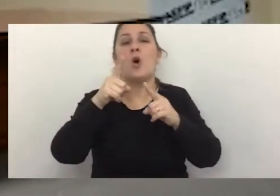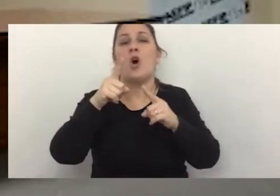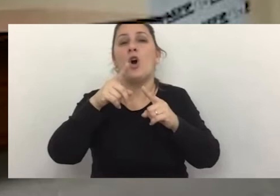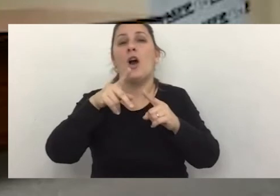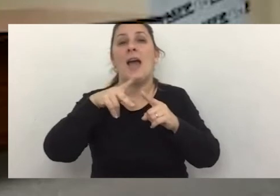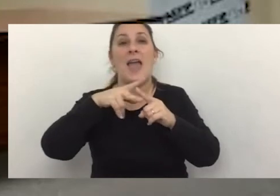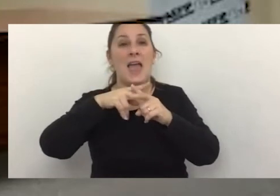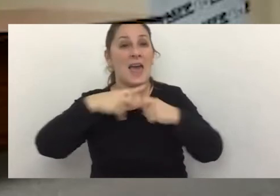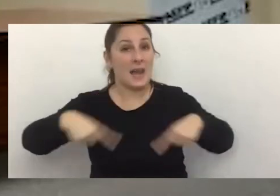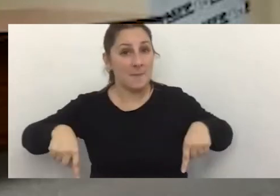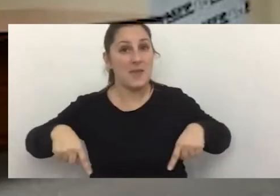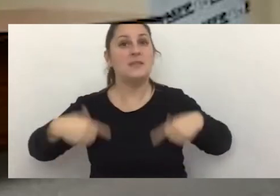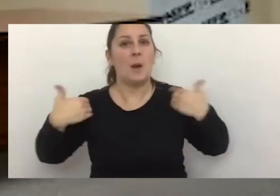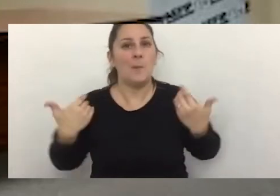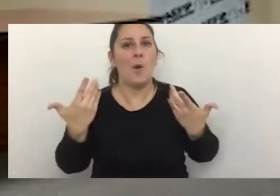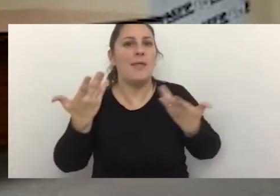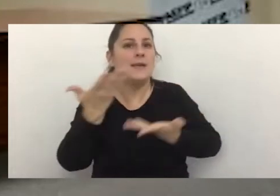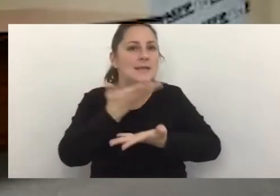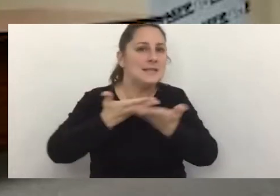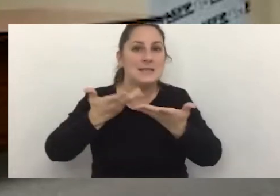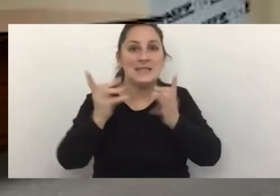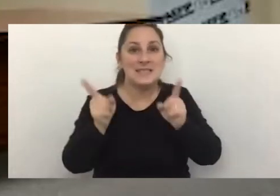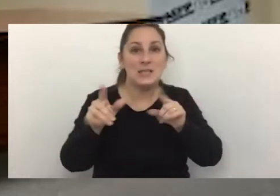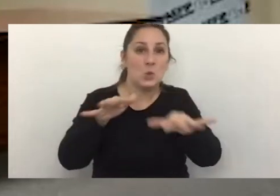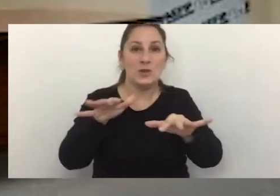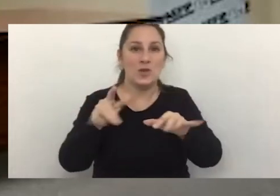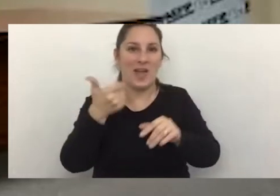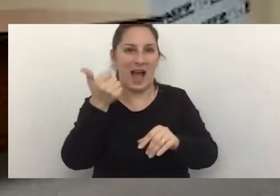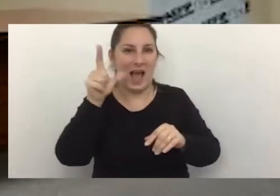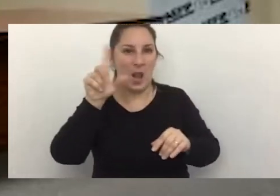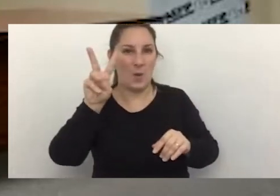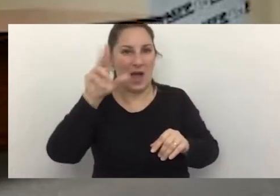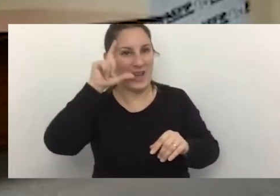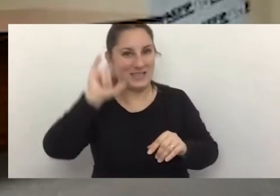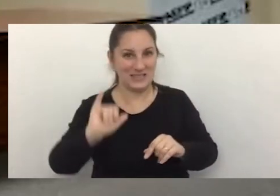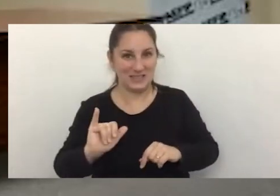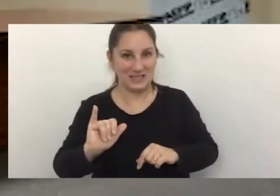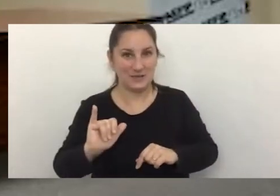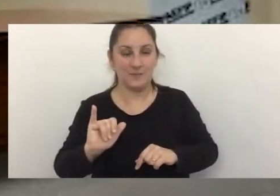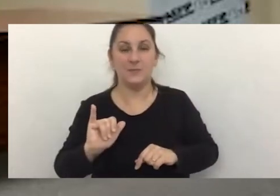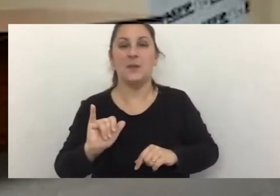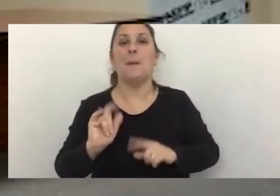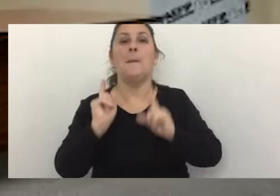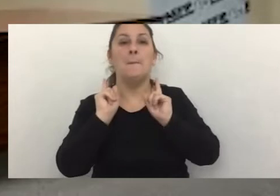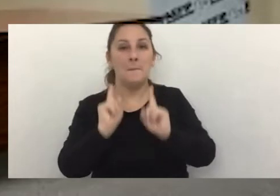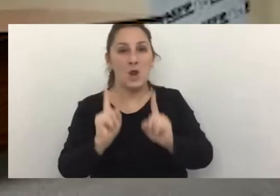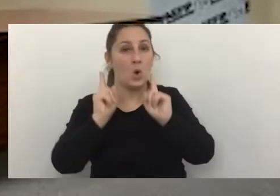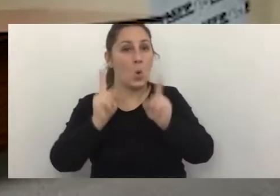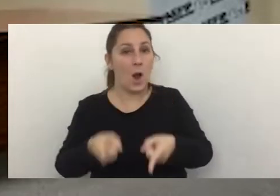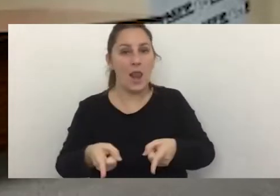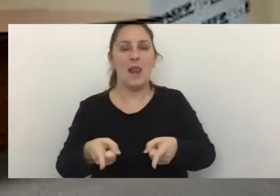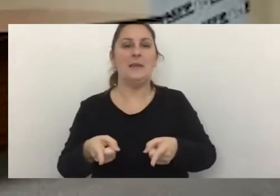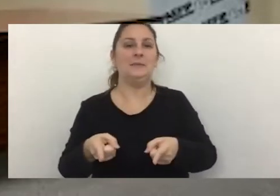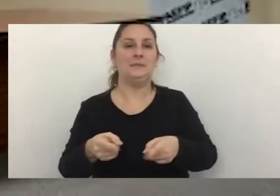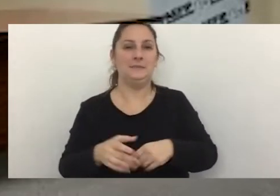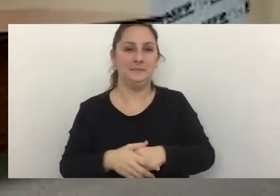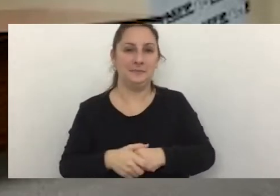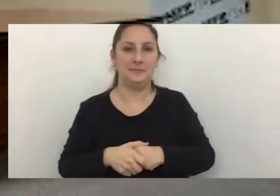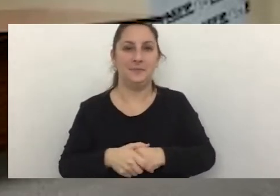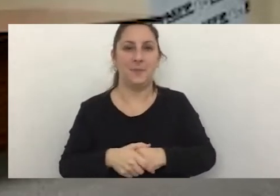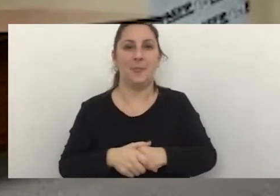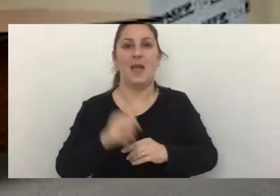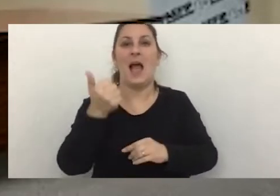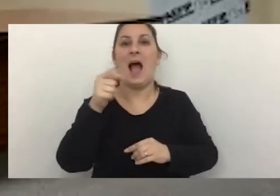podrían utilizarse en casos como este de Álvarez. Pero sin embargo, Álvarez